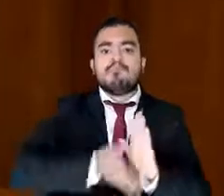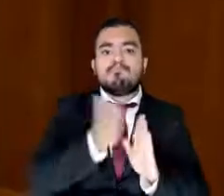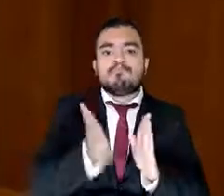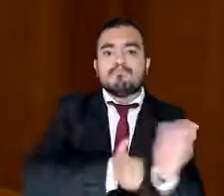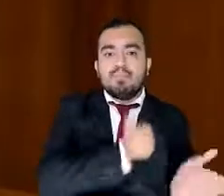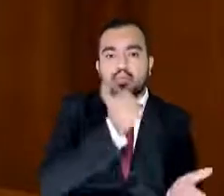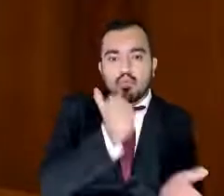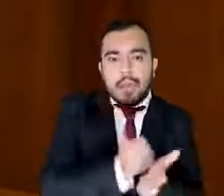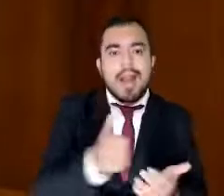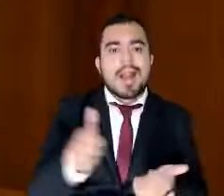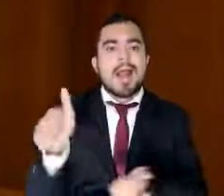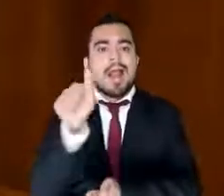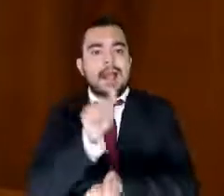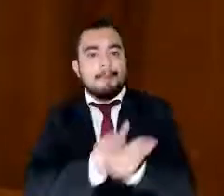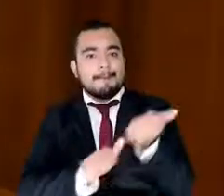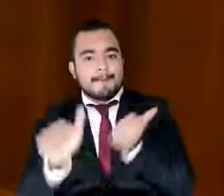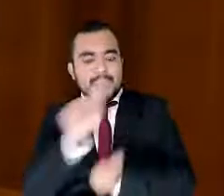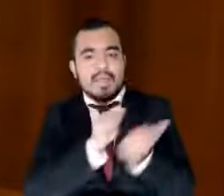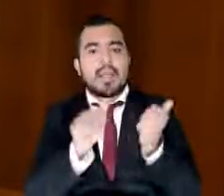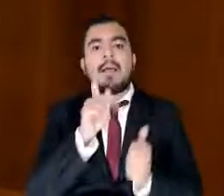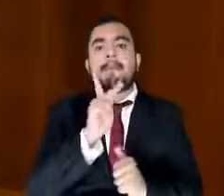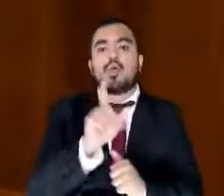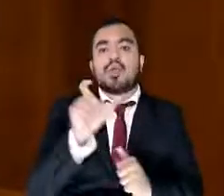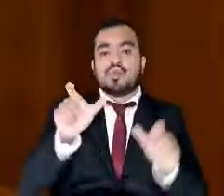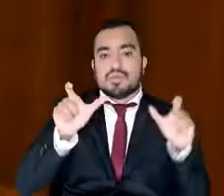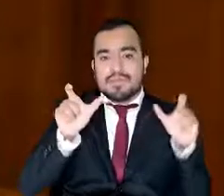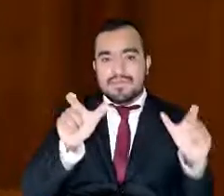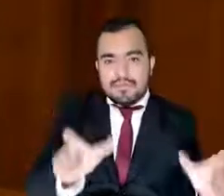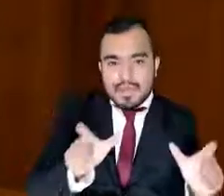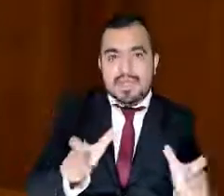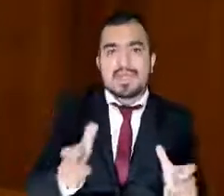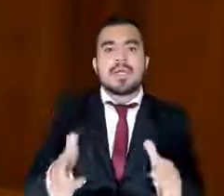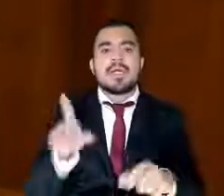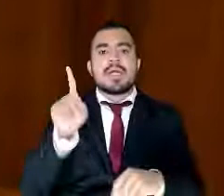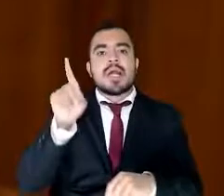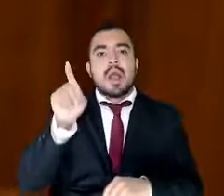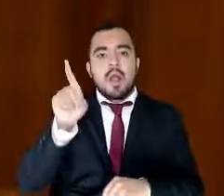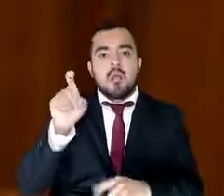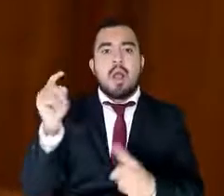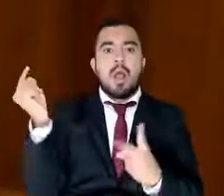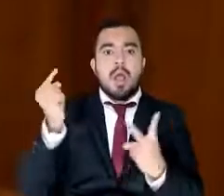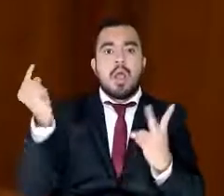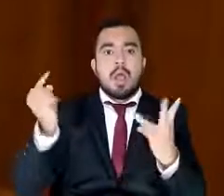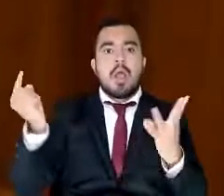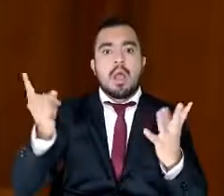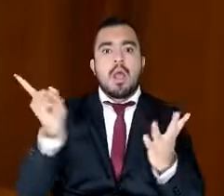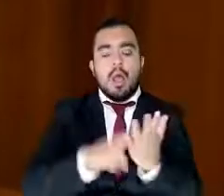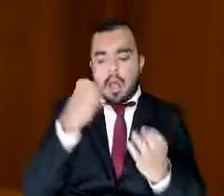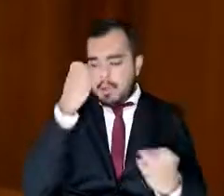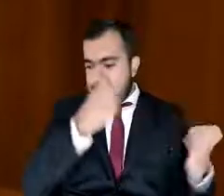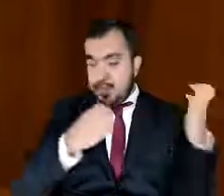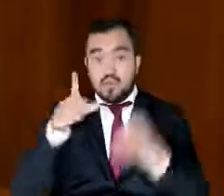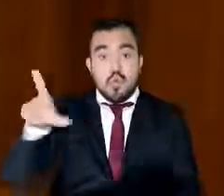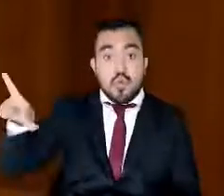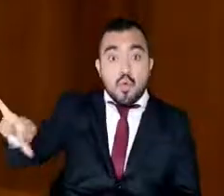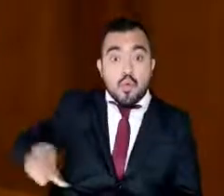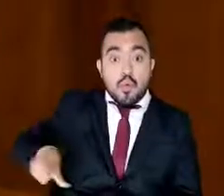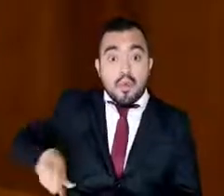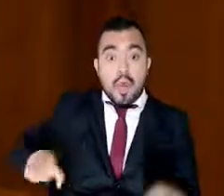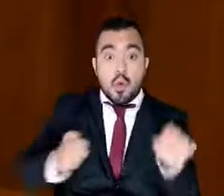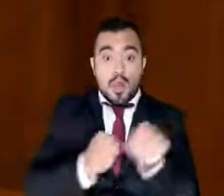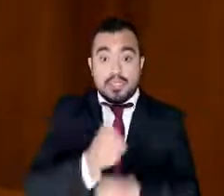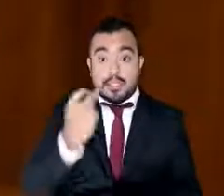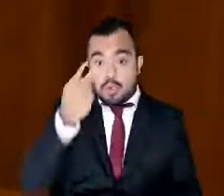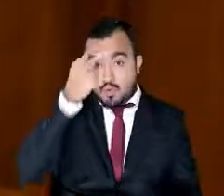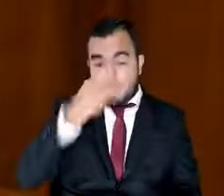materia ambiental, en materia de protección civil, en materia hidráulica. Muchas de las evaluaciones que otorgamos a través del gobierno del Estado